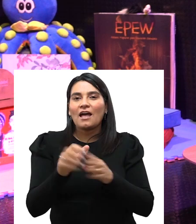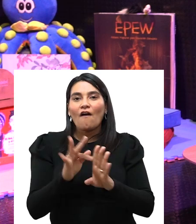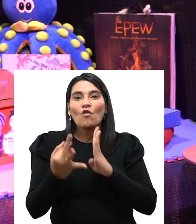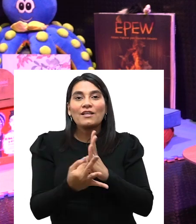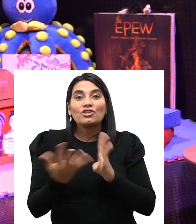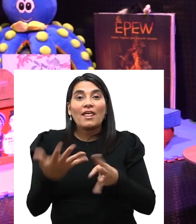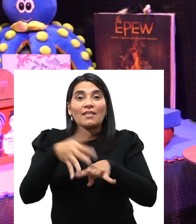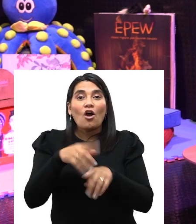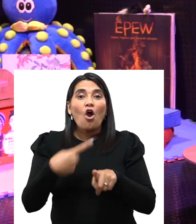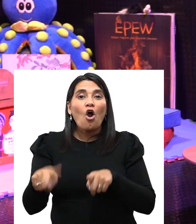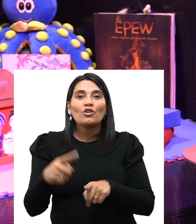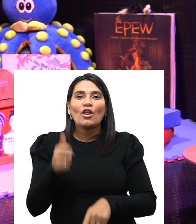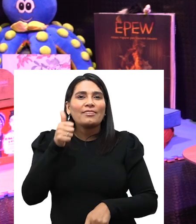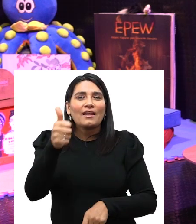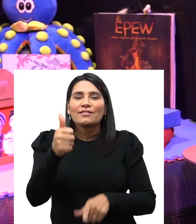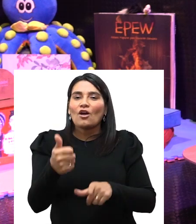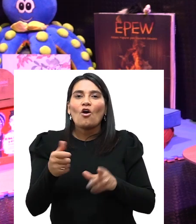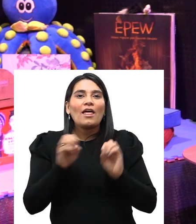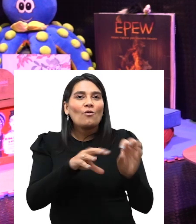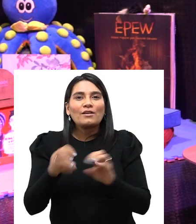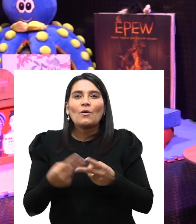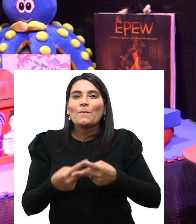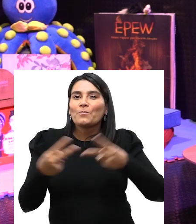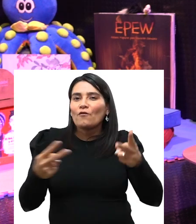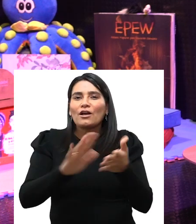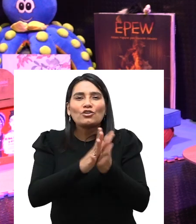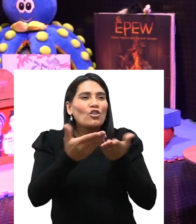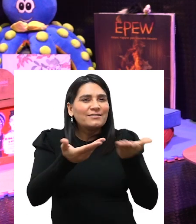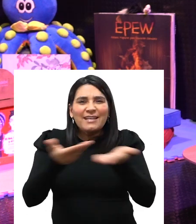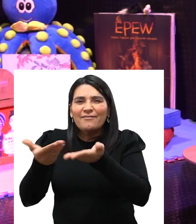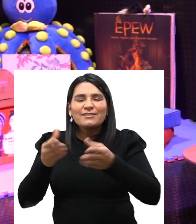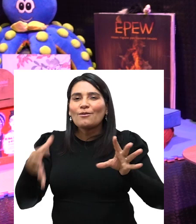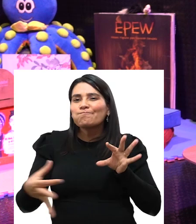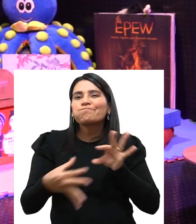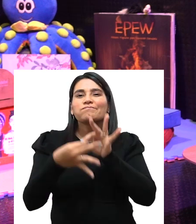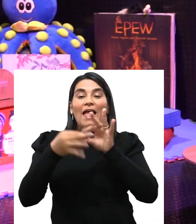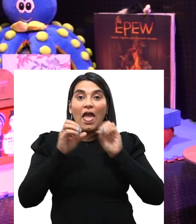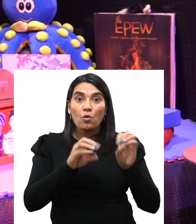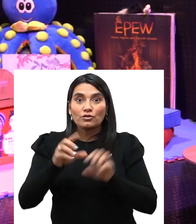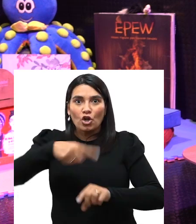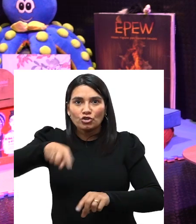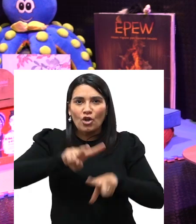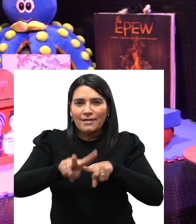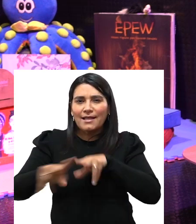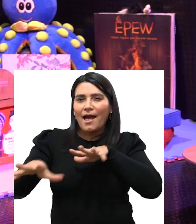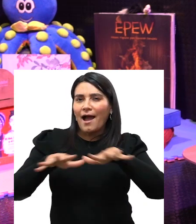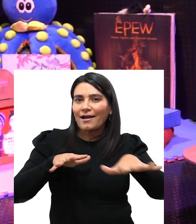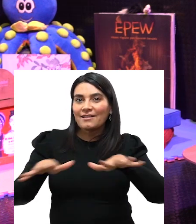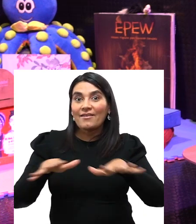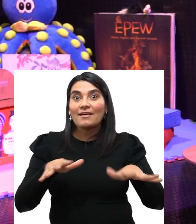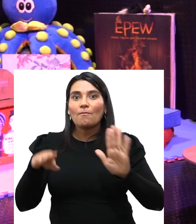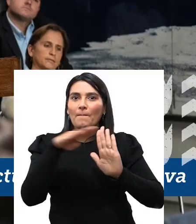Pública, junto a la Agencia de la Calidad y todo el sistema y servicios asociados a la educación, hemos generado una serie de acciones y